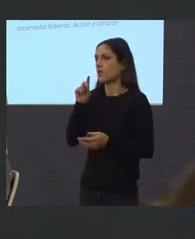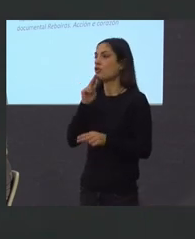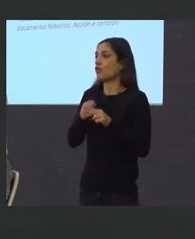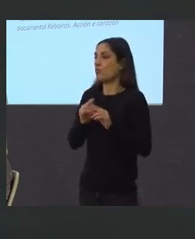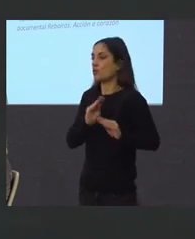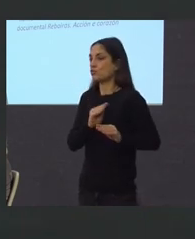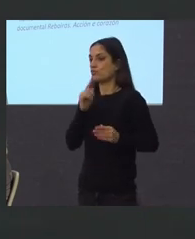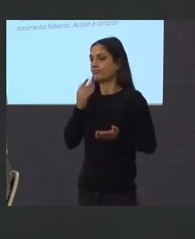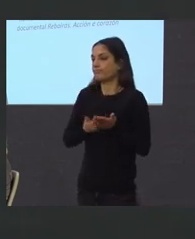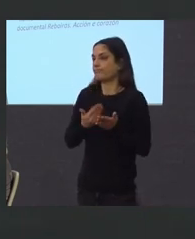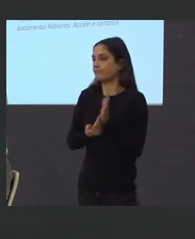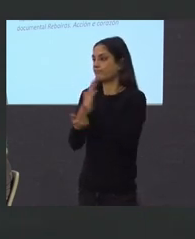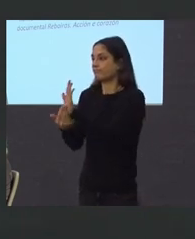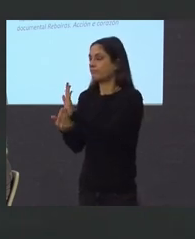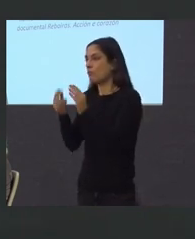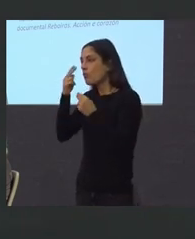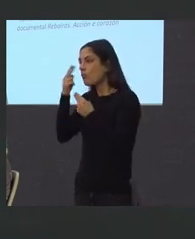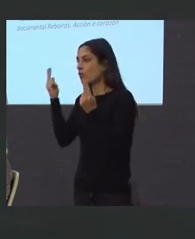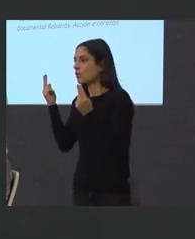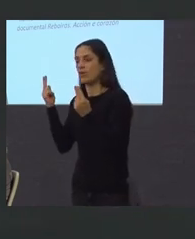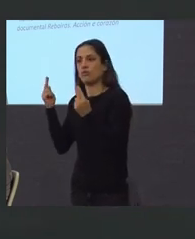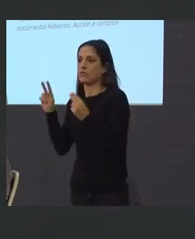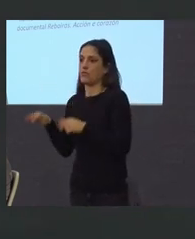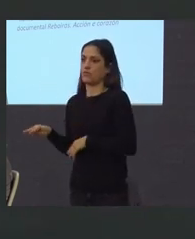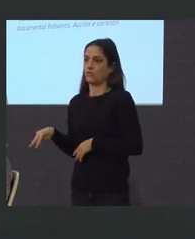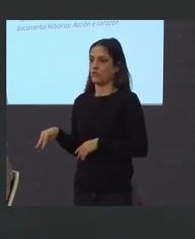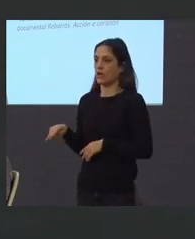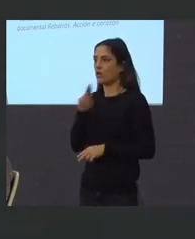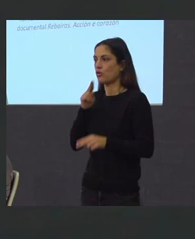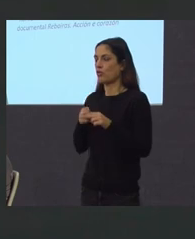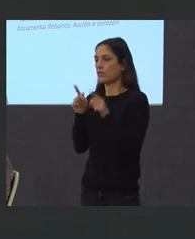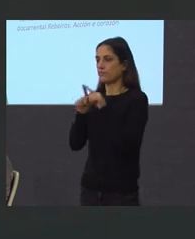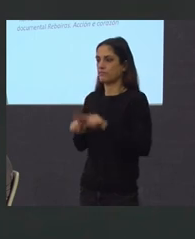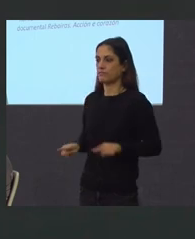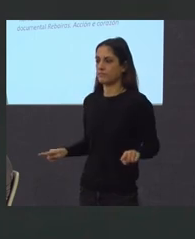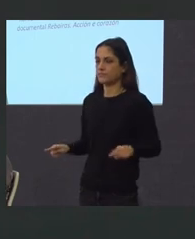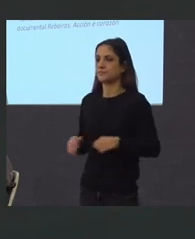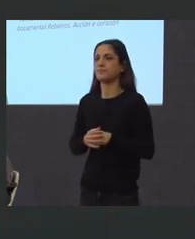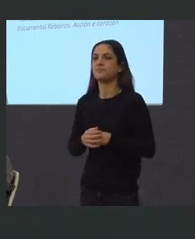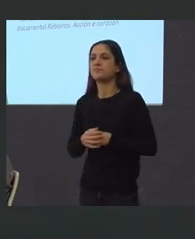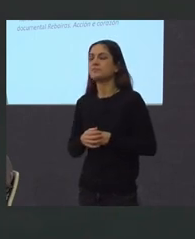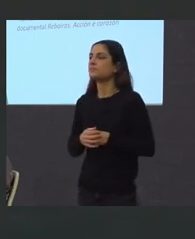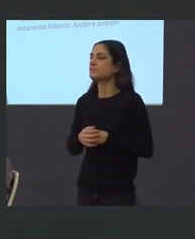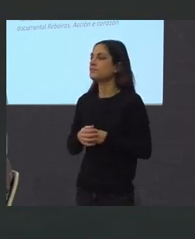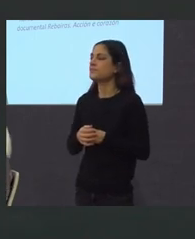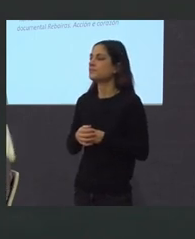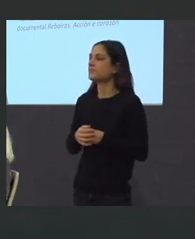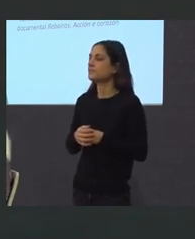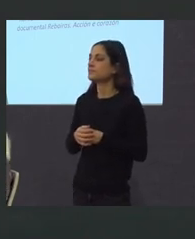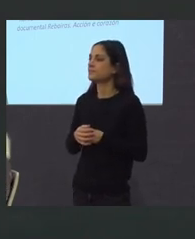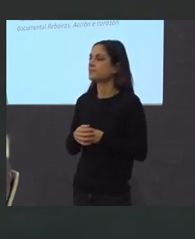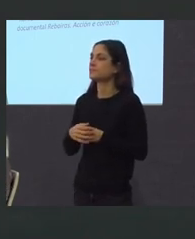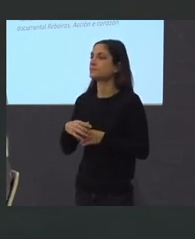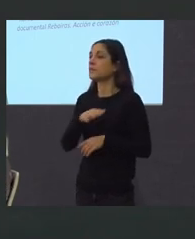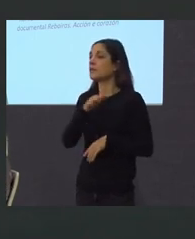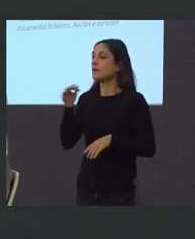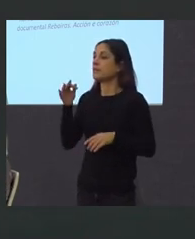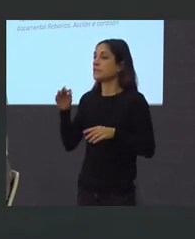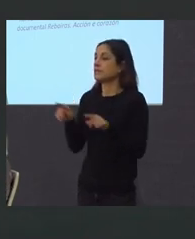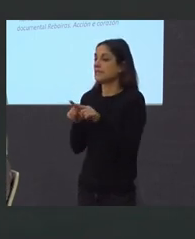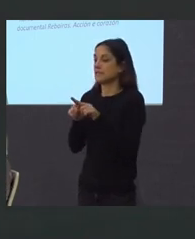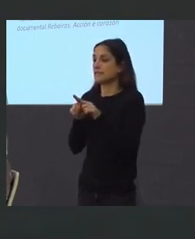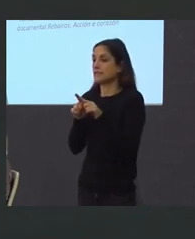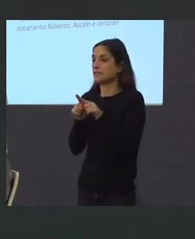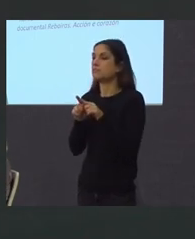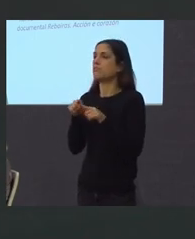trascendera públicamente. Un rei golpe a golpe foi publicado por Ardivelcha, impulsada